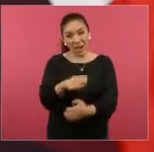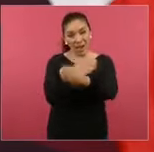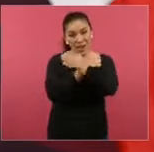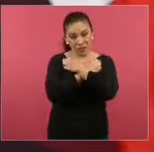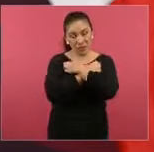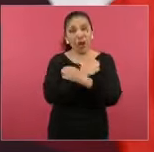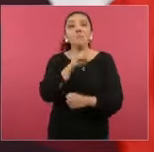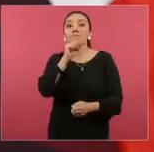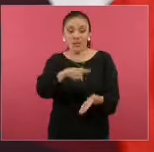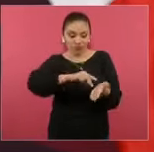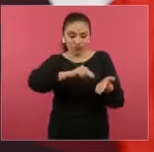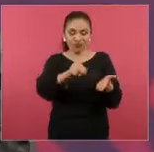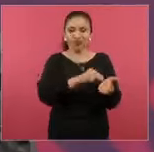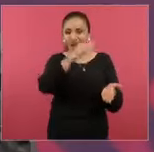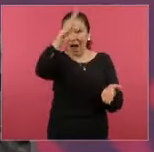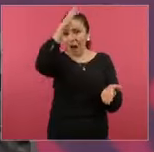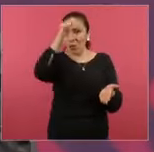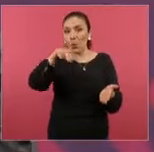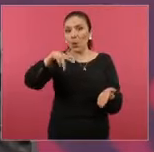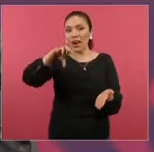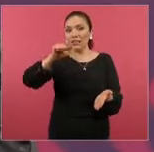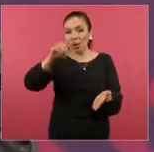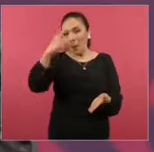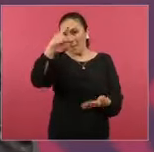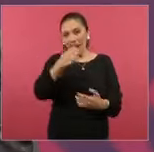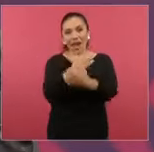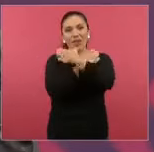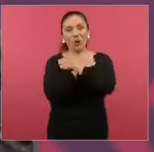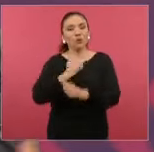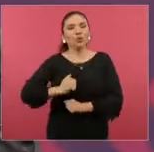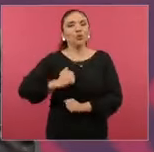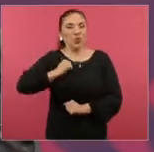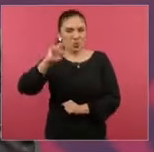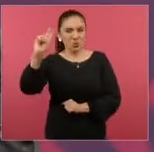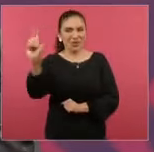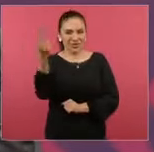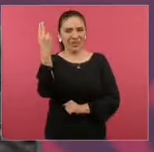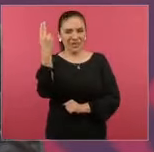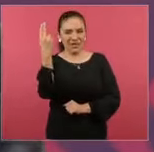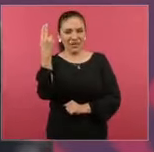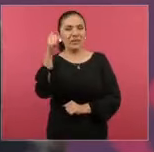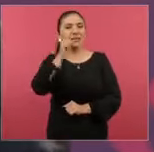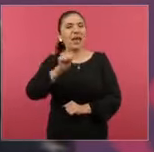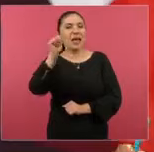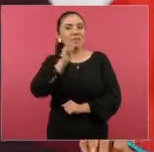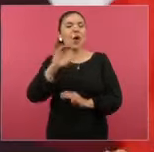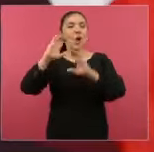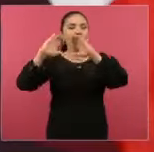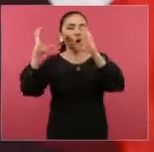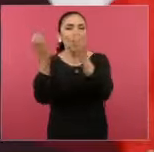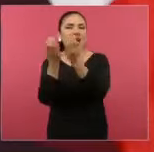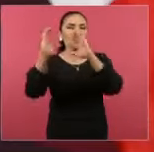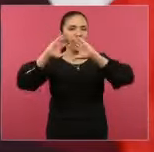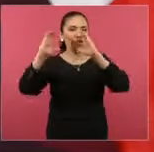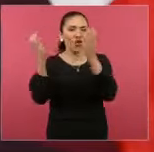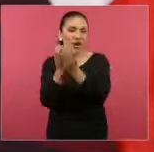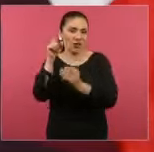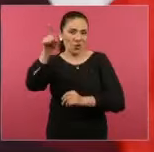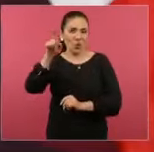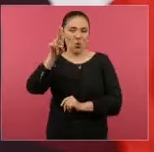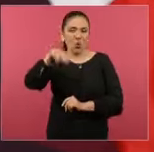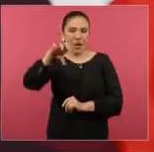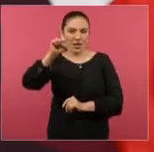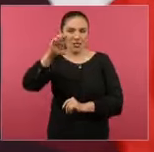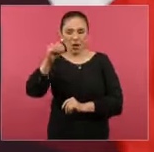acuerdos de UNESCO, por ejemplo, sobre educación superior. Cada congreso mundial de UNESCO, de